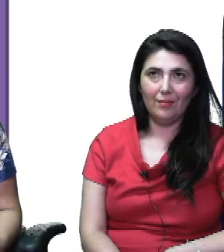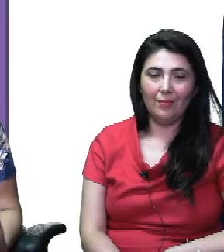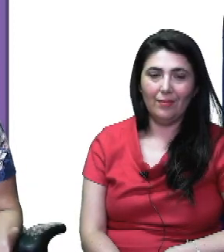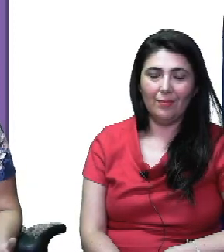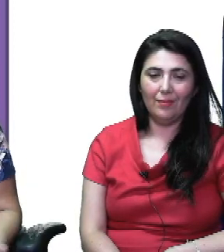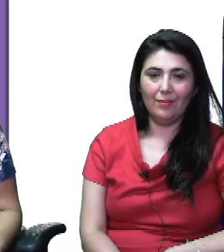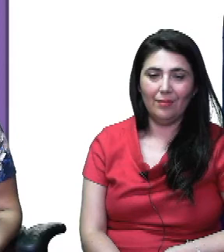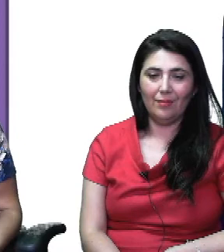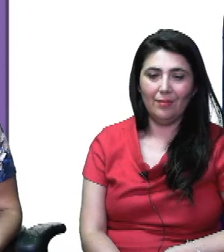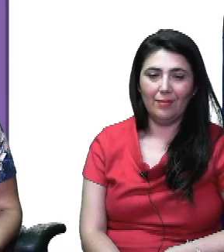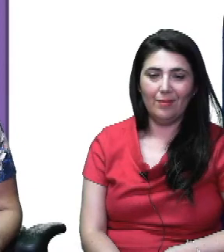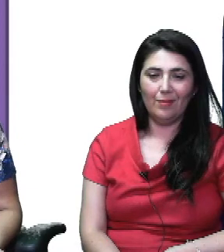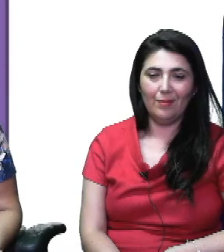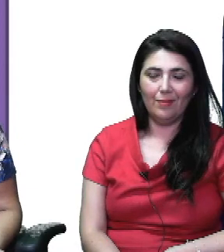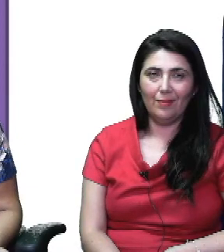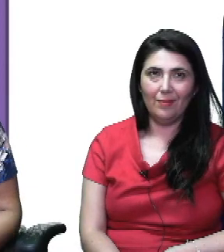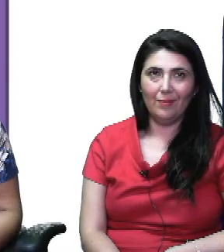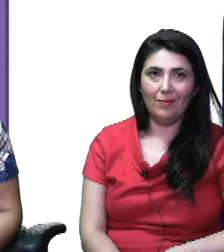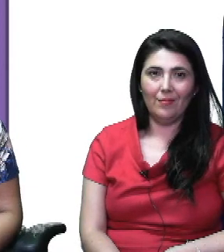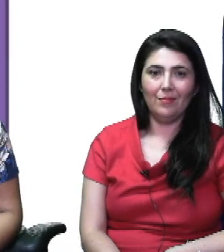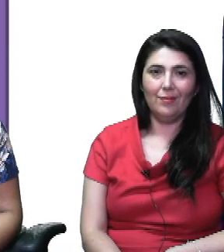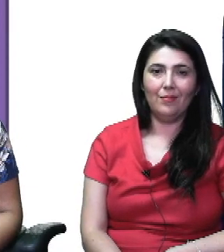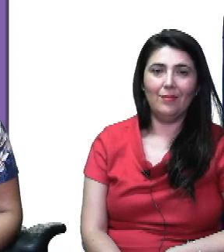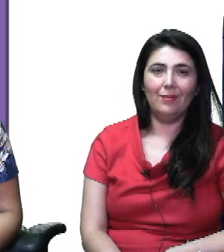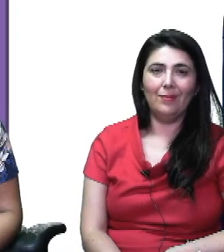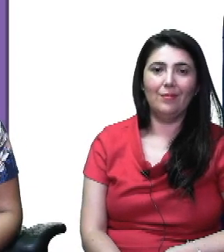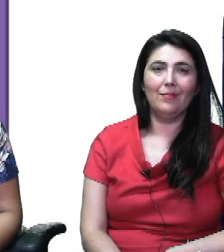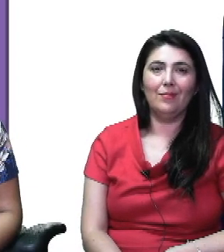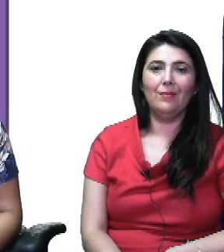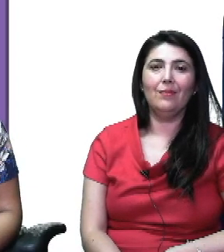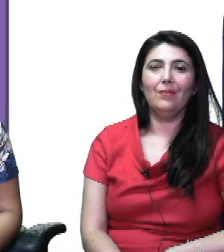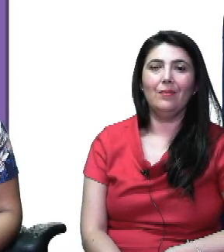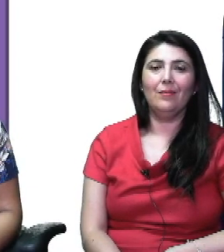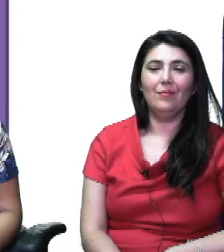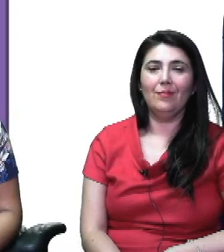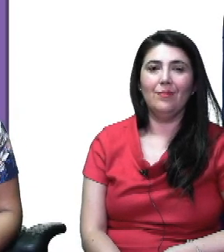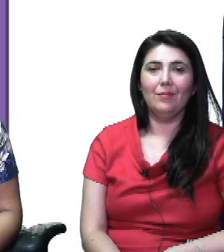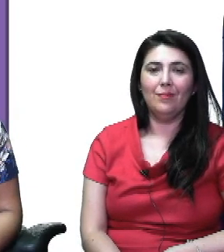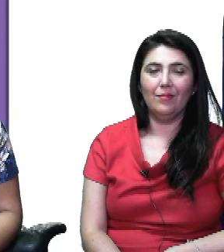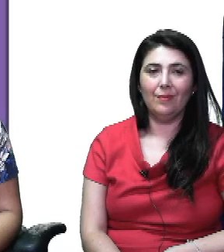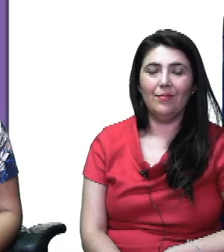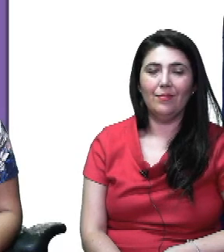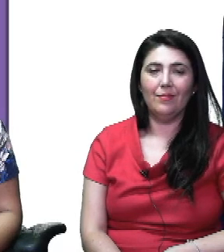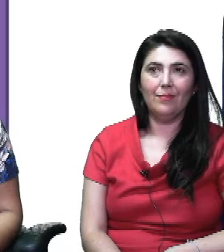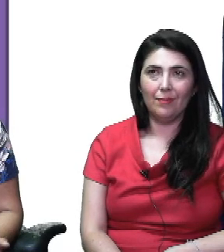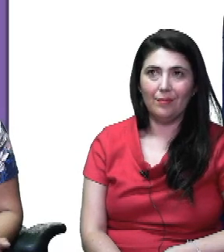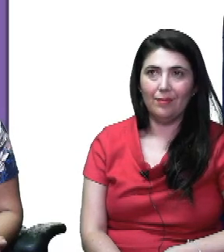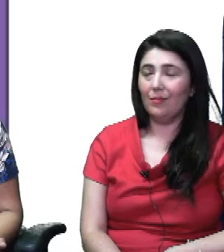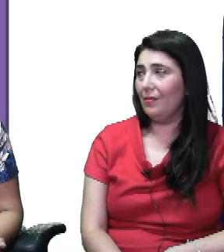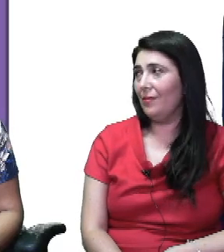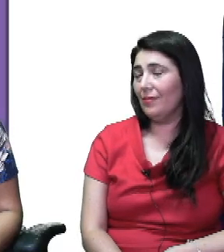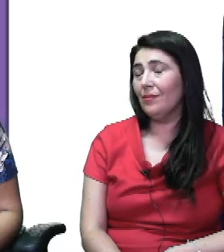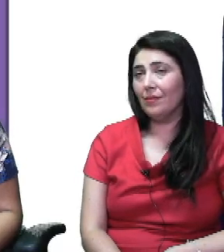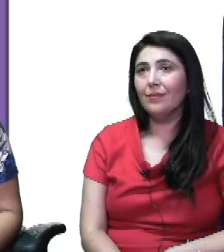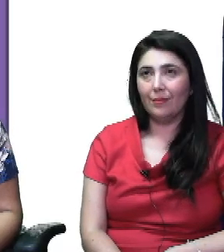establecimientos, ¿cierto?, entre los diferentes niveles de gestión y previniendo absolutamente también la